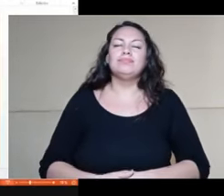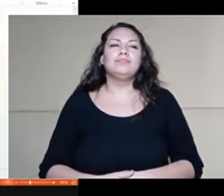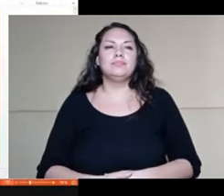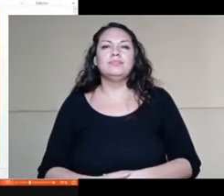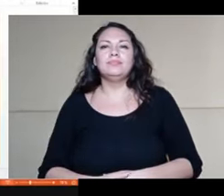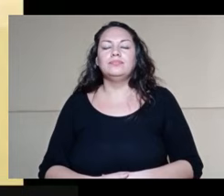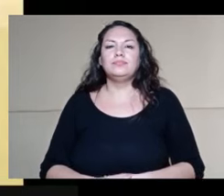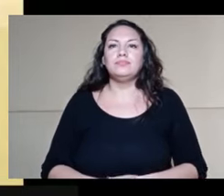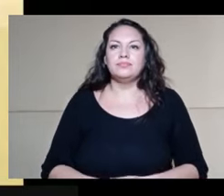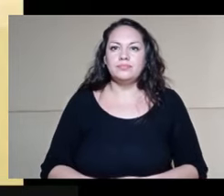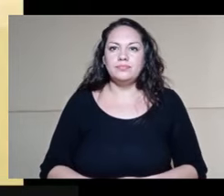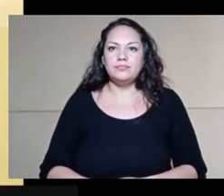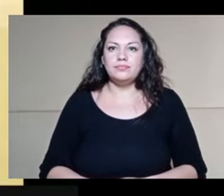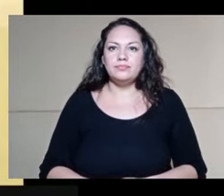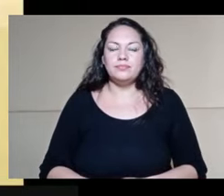Sí, profe, se ve.